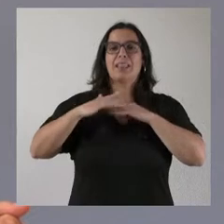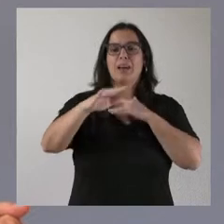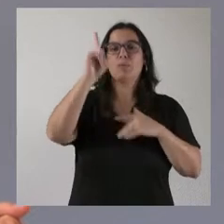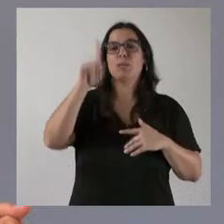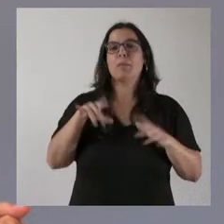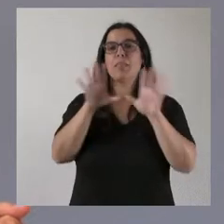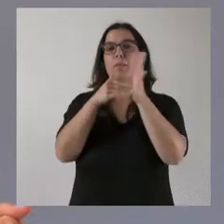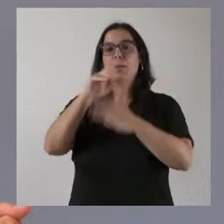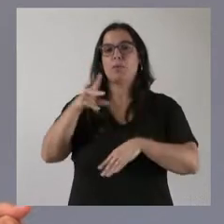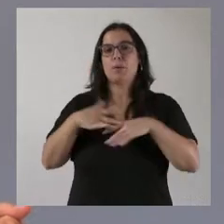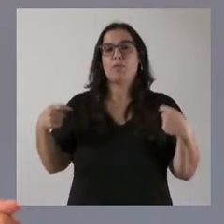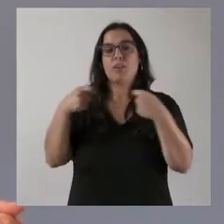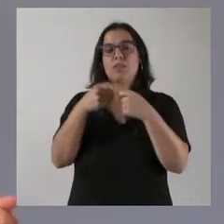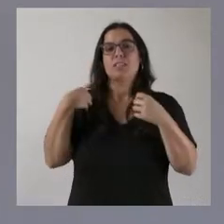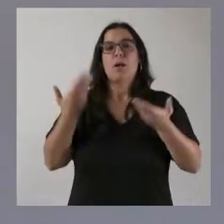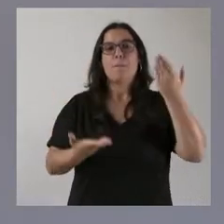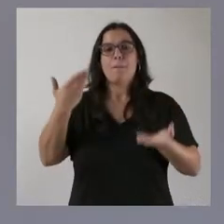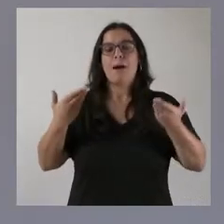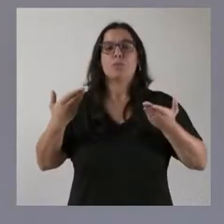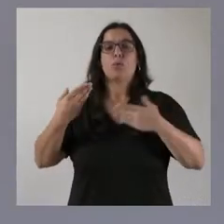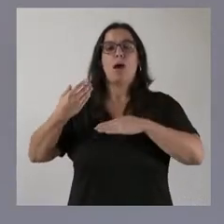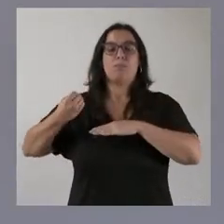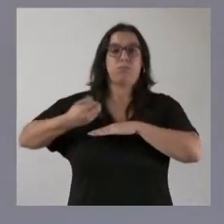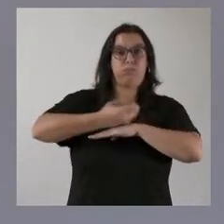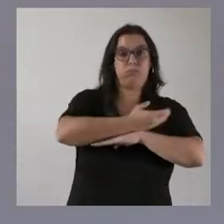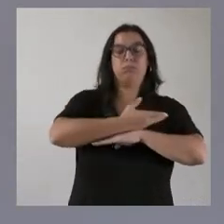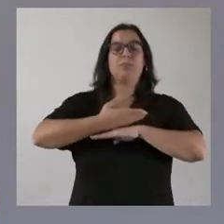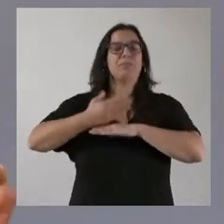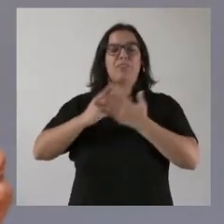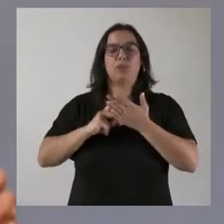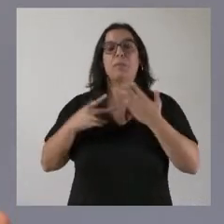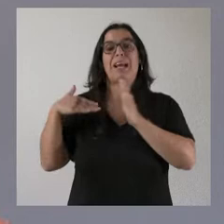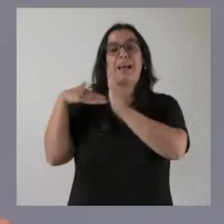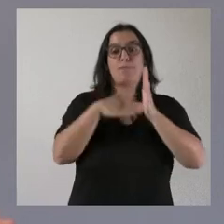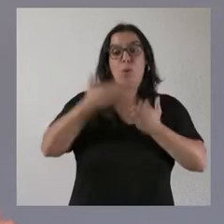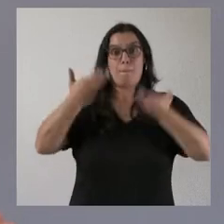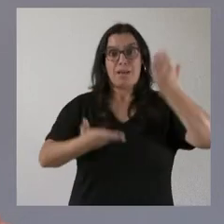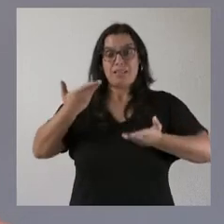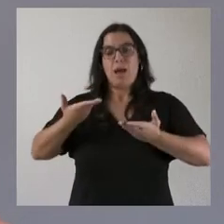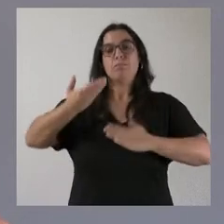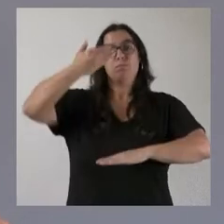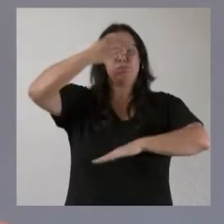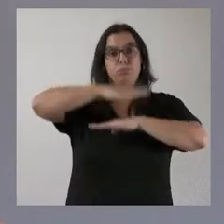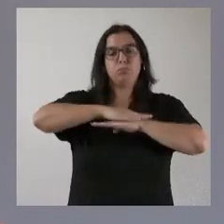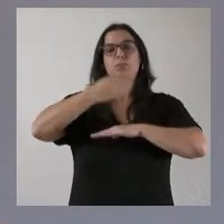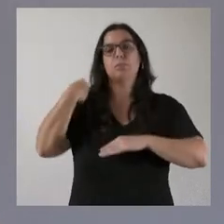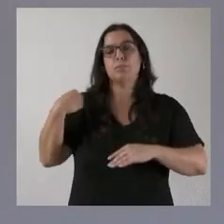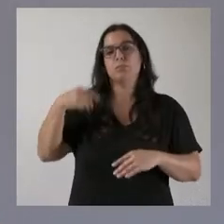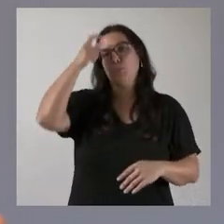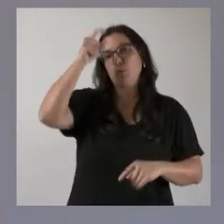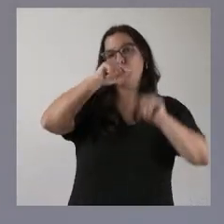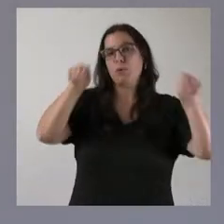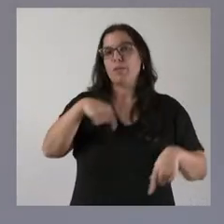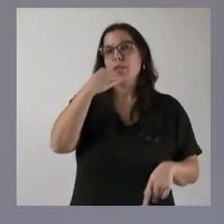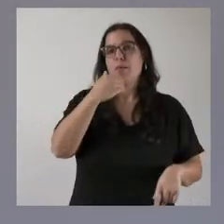cofinanciación de la instalación de una báscula de pesaje en el municipio Zamorano de hablar de fallares estamos hablando